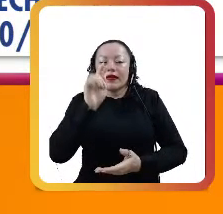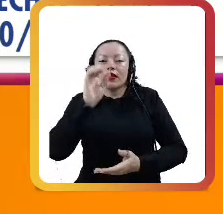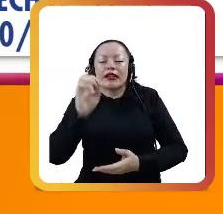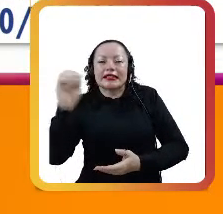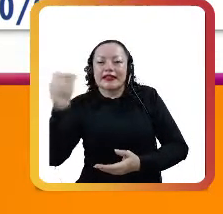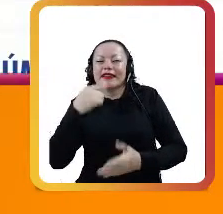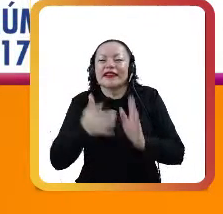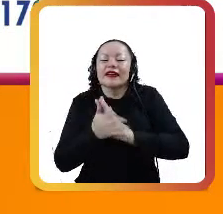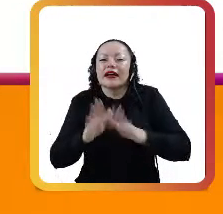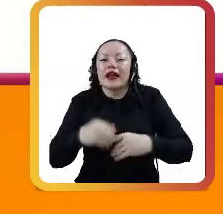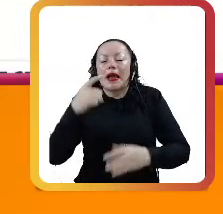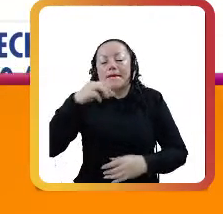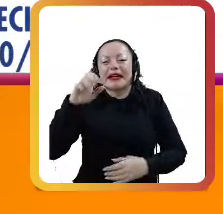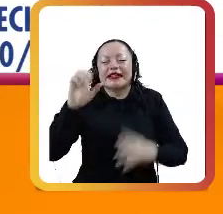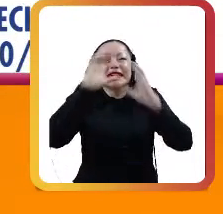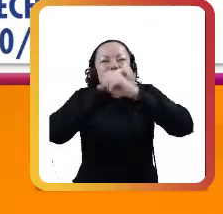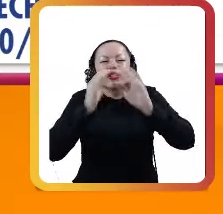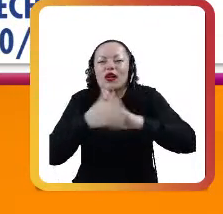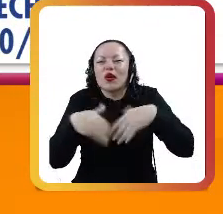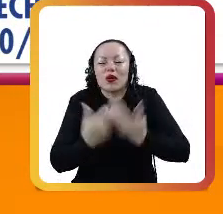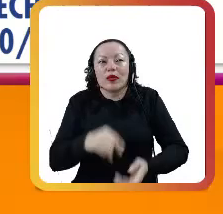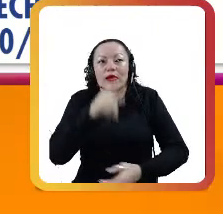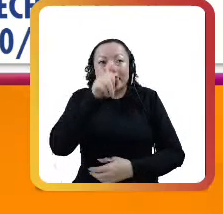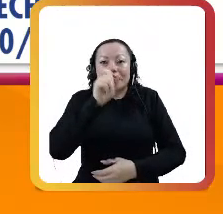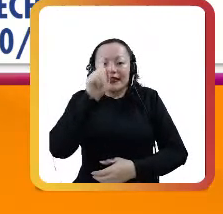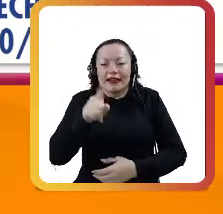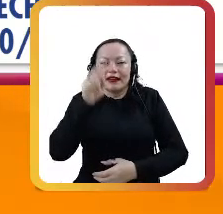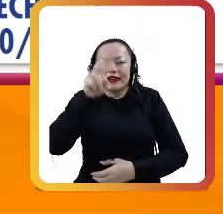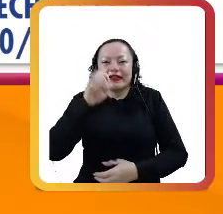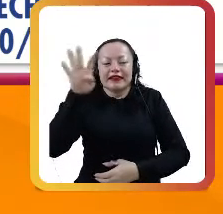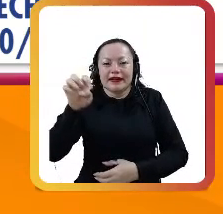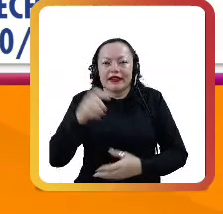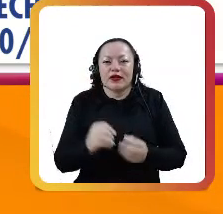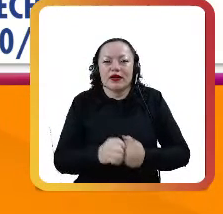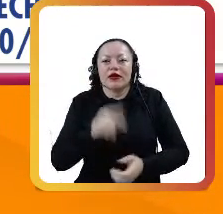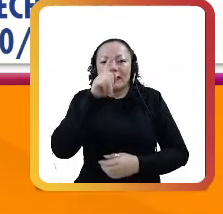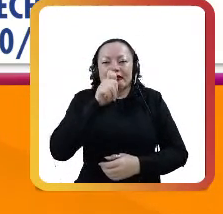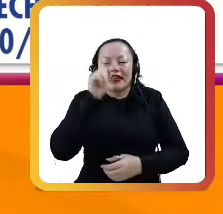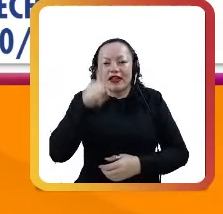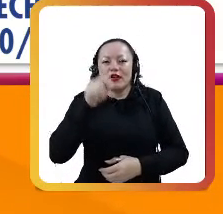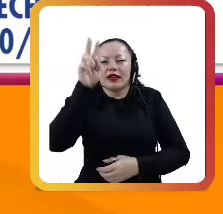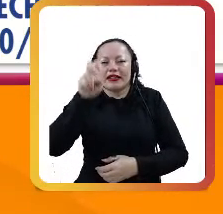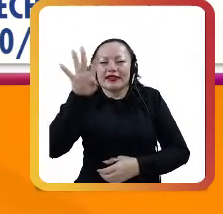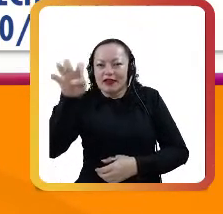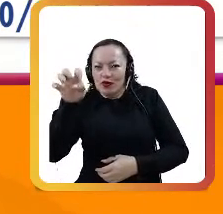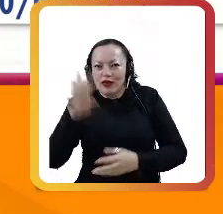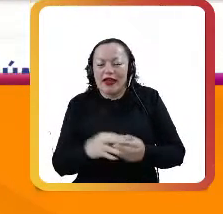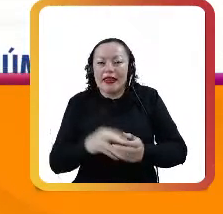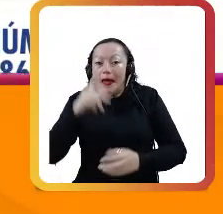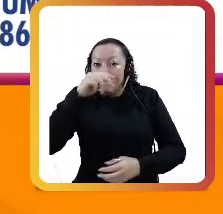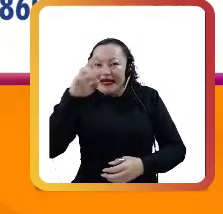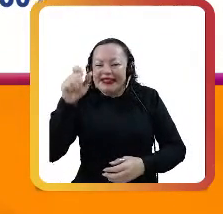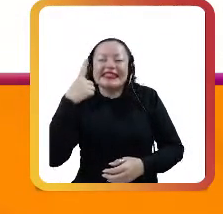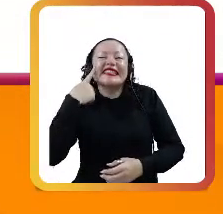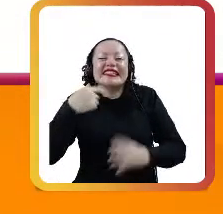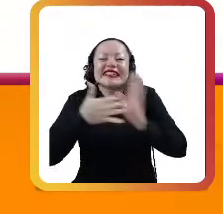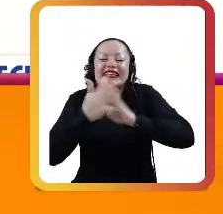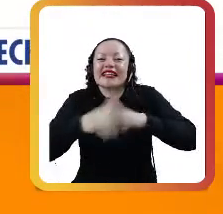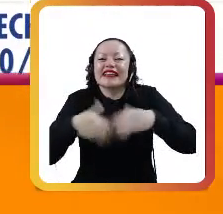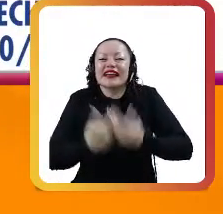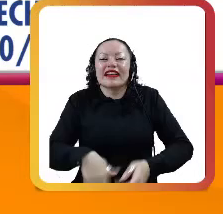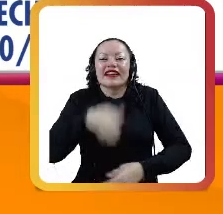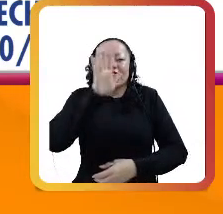2-1-0-0. Paisita Noche, 61-79, 6-1-7-9. Paisita Día,